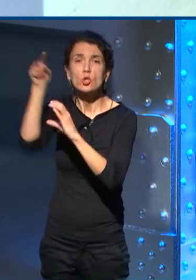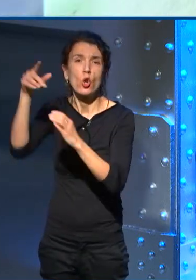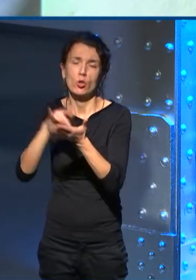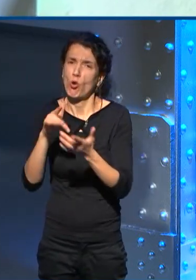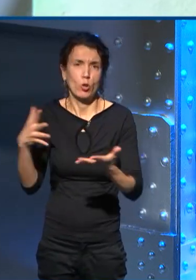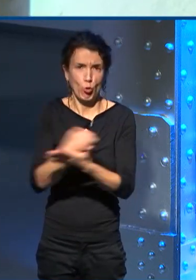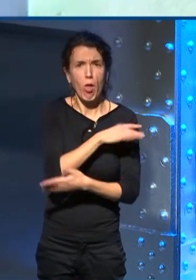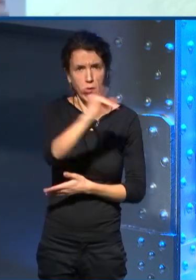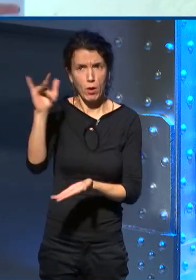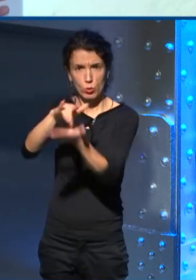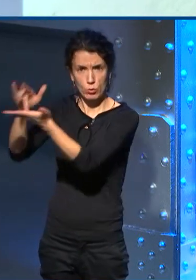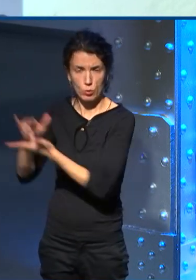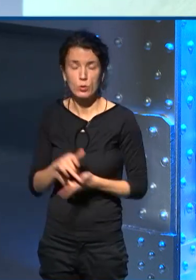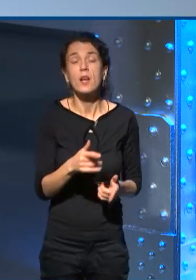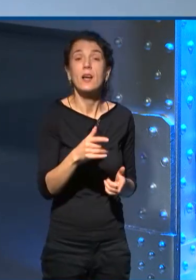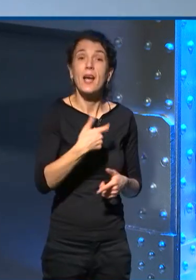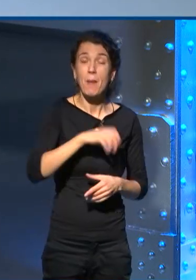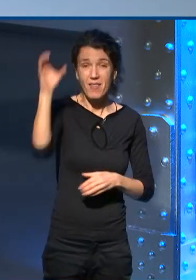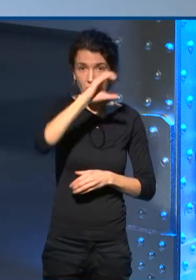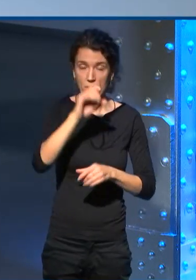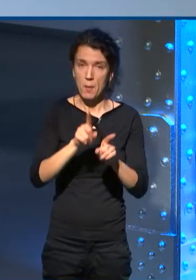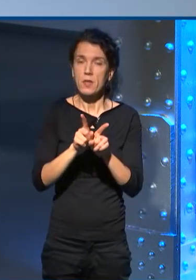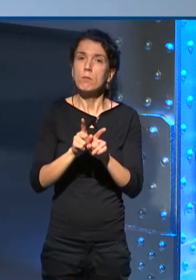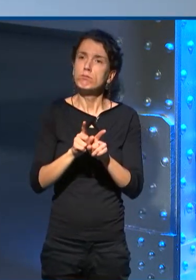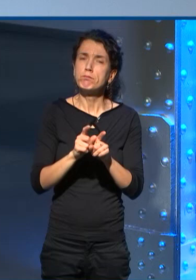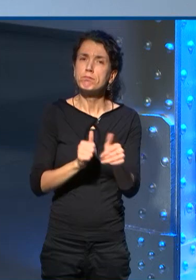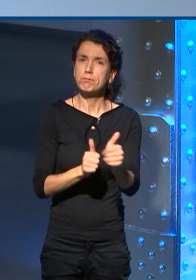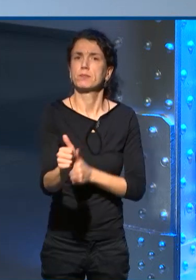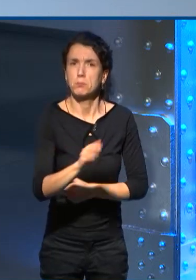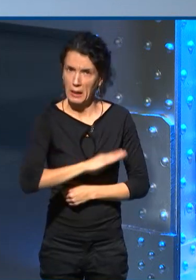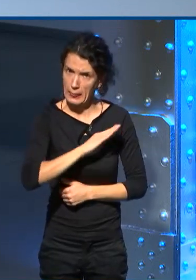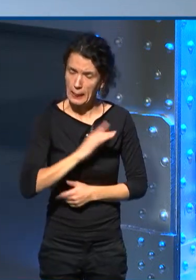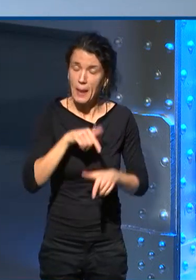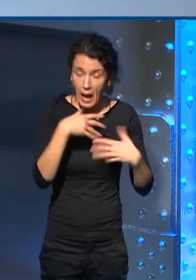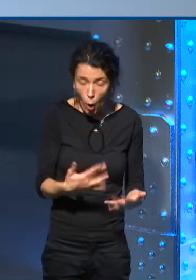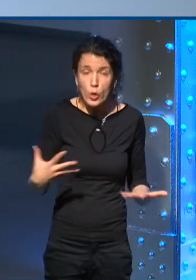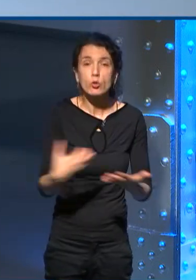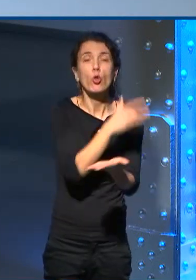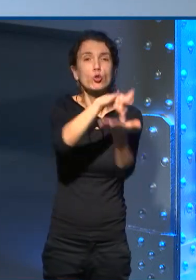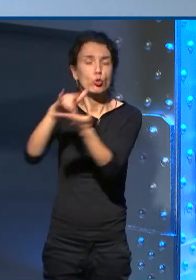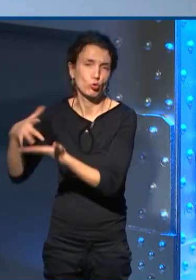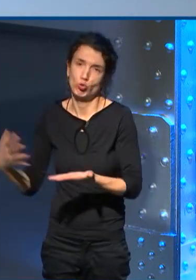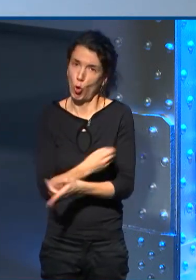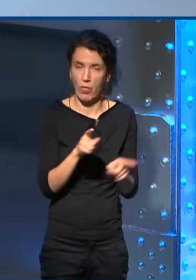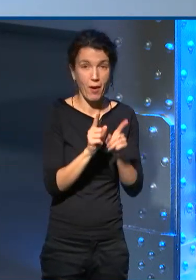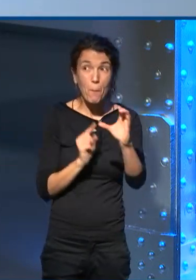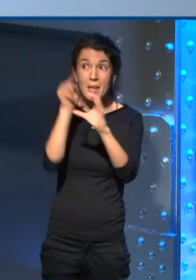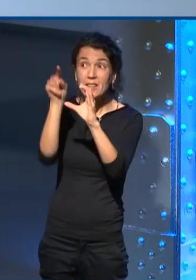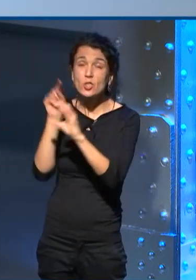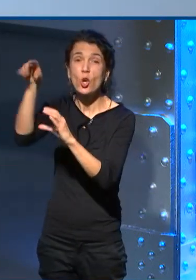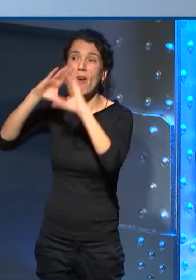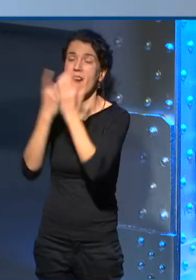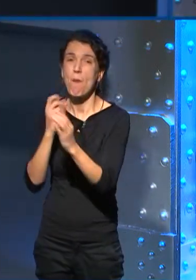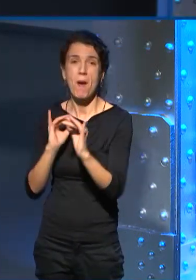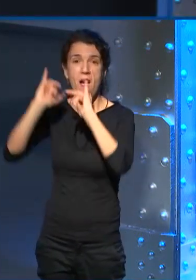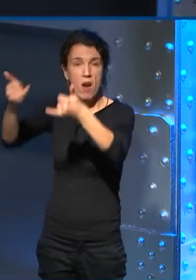conocer. Pero es que España científicamente también ha ido ganando terreno y estamos a día de hoy, no en prácticamente, en todas las misiones que van a Marte, en